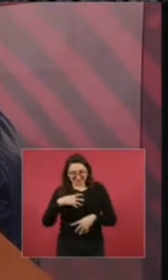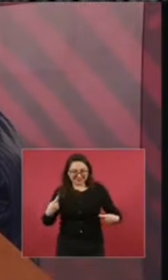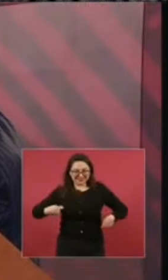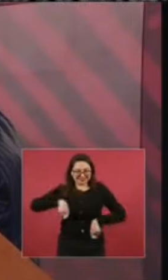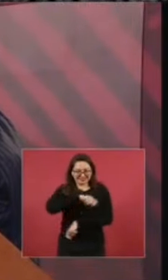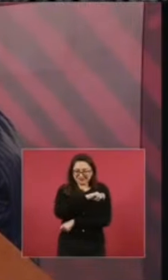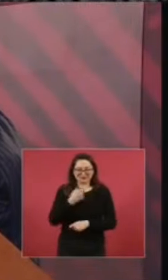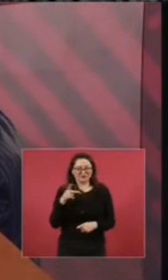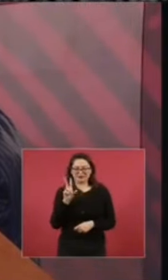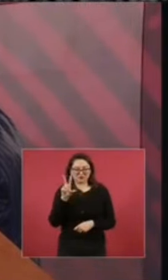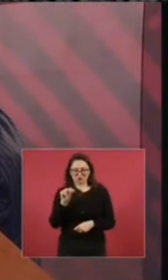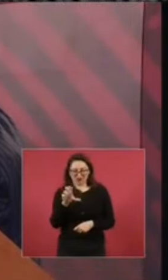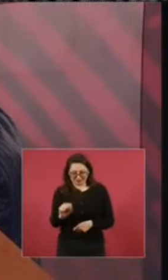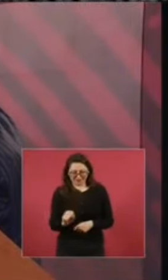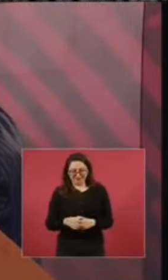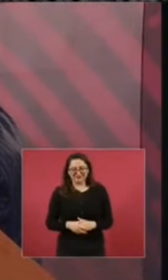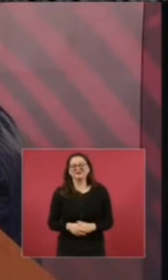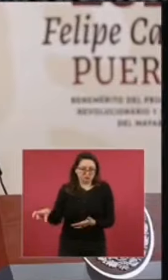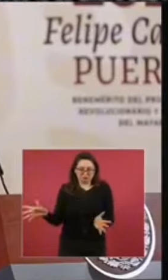Tlaxcala.